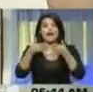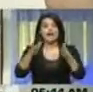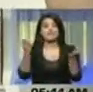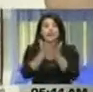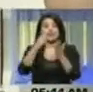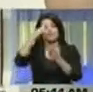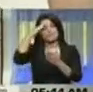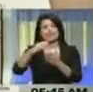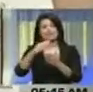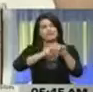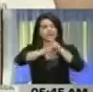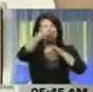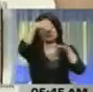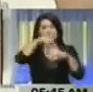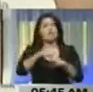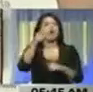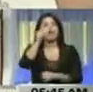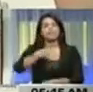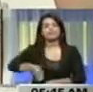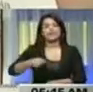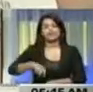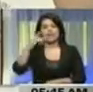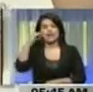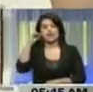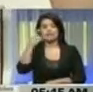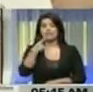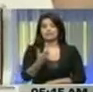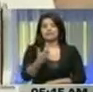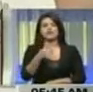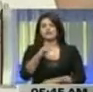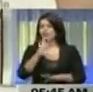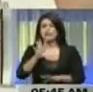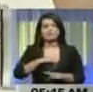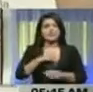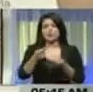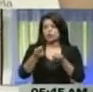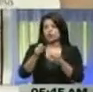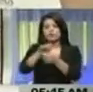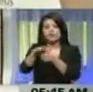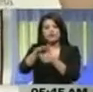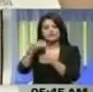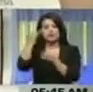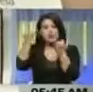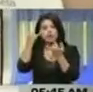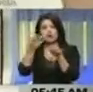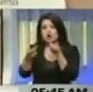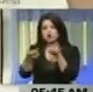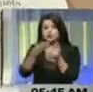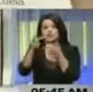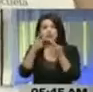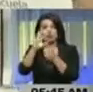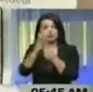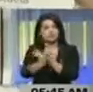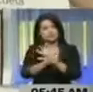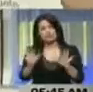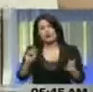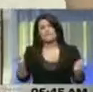antiimperialista. Evo Morales dijo que combatirá el dominio ideológico, cultural y político. El ministro Padrino López estuvo en